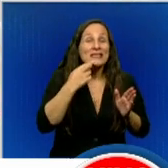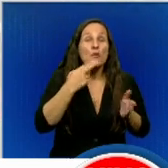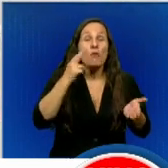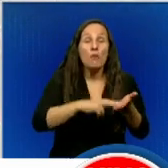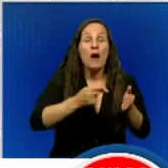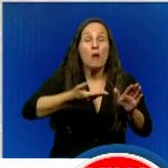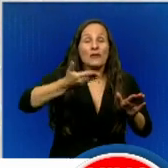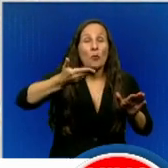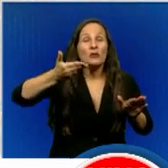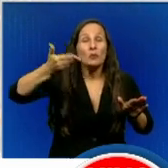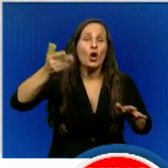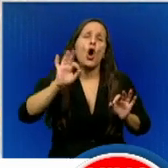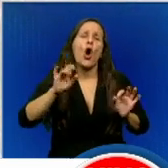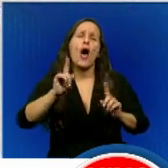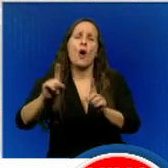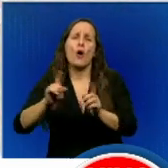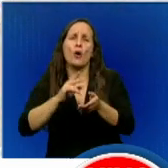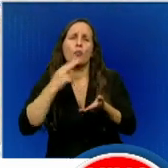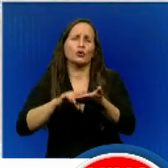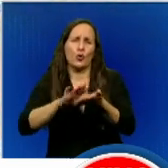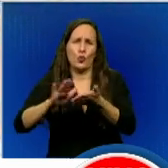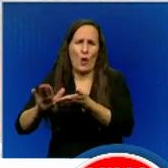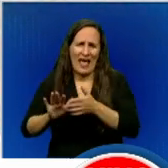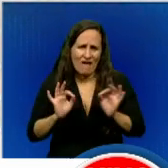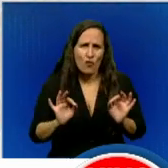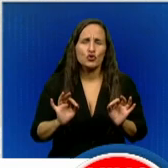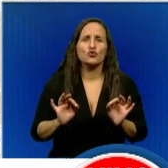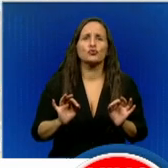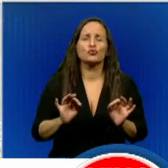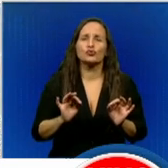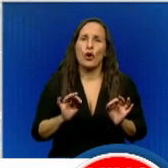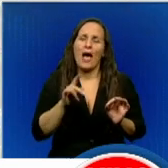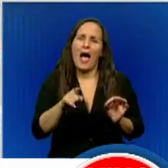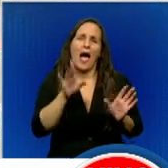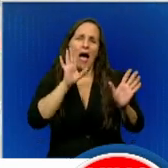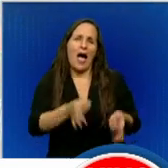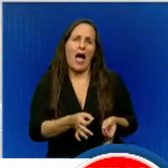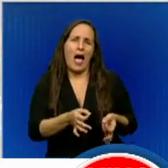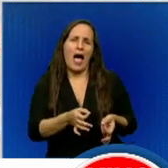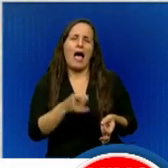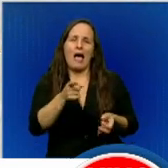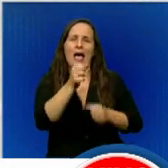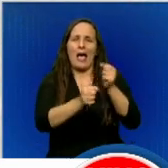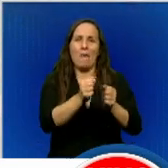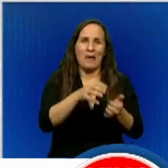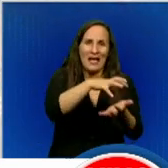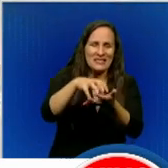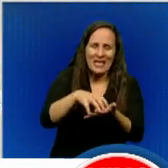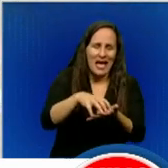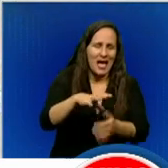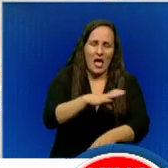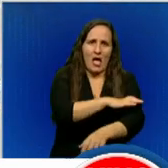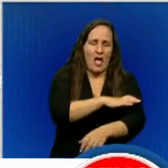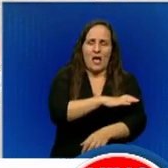impuestos o impuestos nuevos que recién decíamos explica en gran medida la fuga de empresas a otros países de la